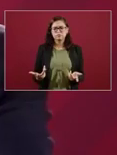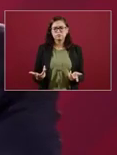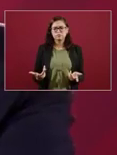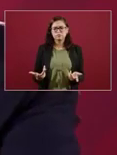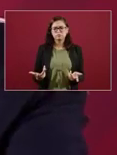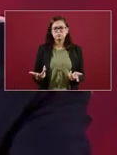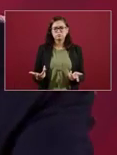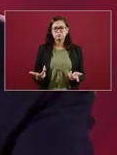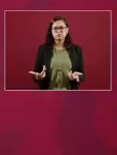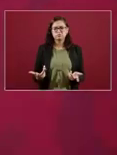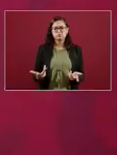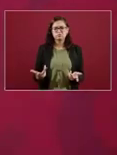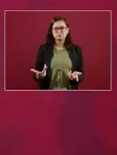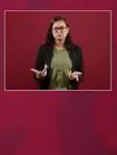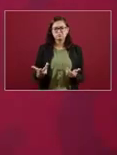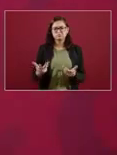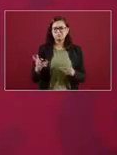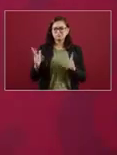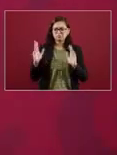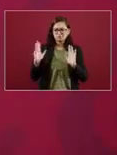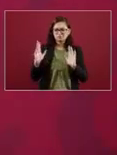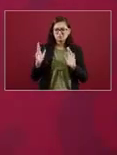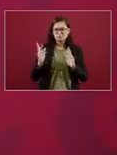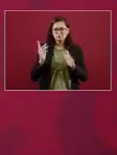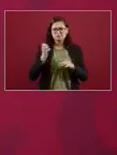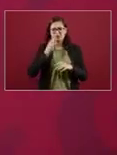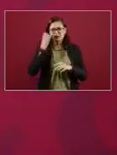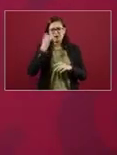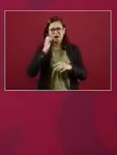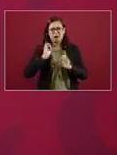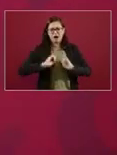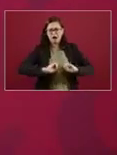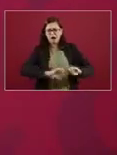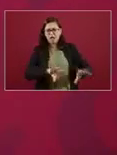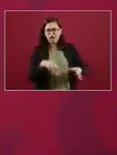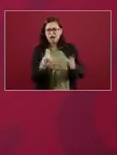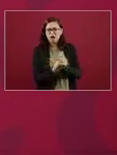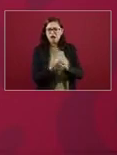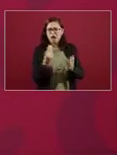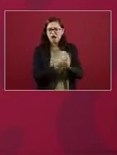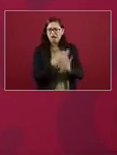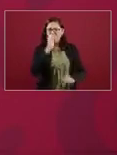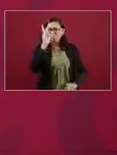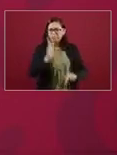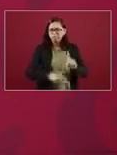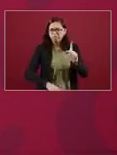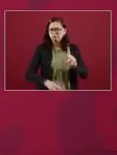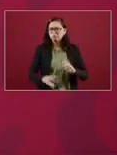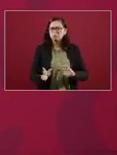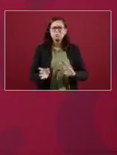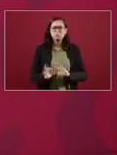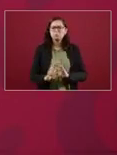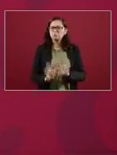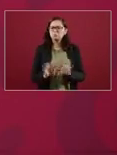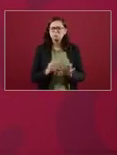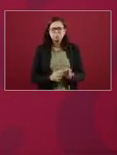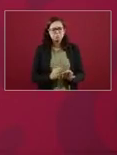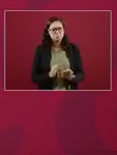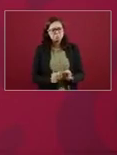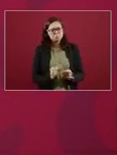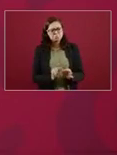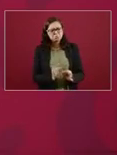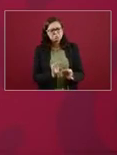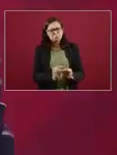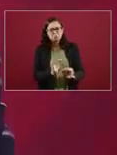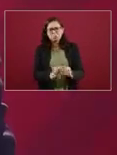paros frecuentes, no han dejado los niños de tener clases y no